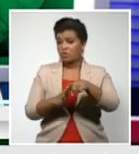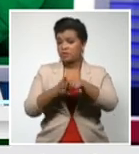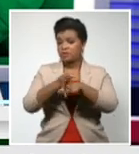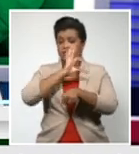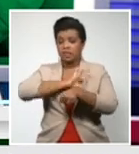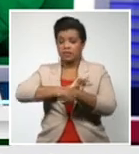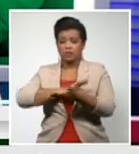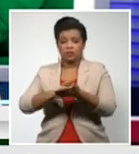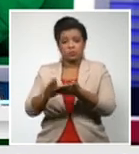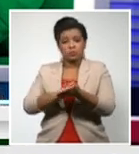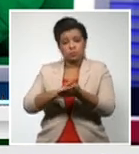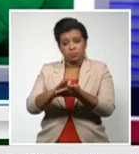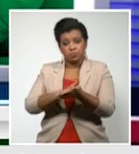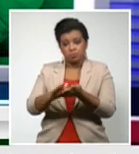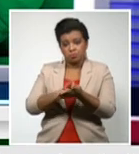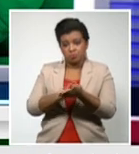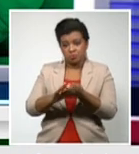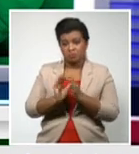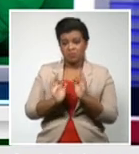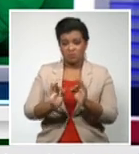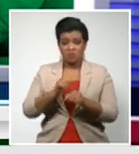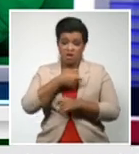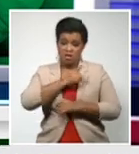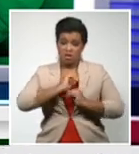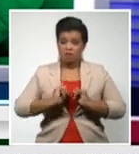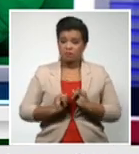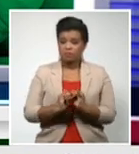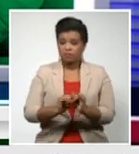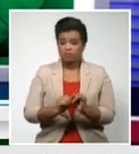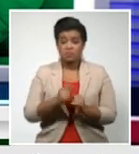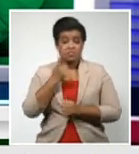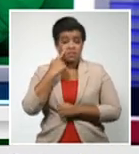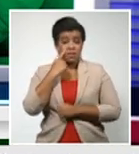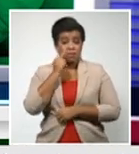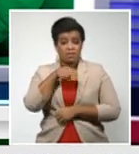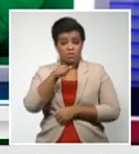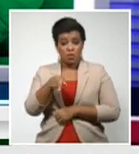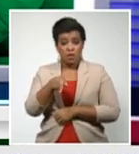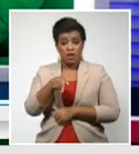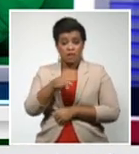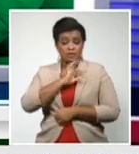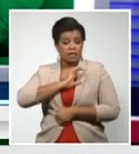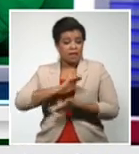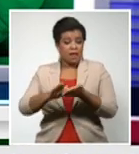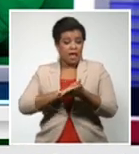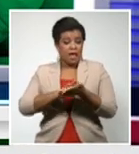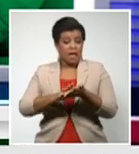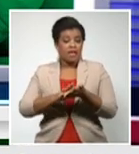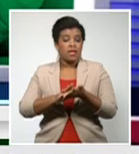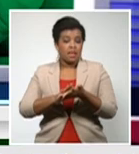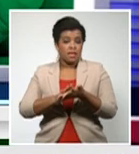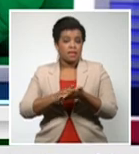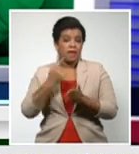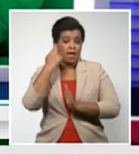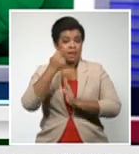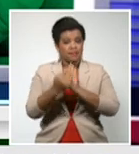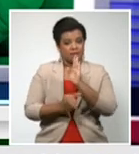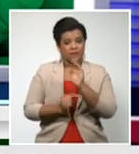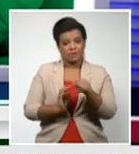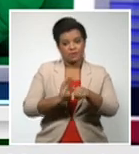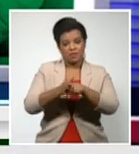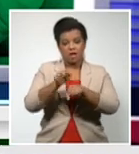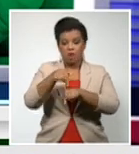asintomáticos en el día de ayer. Sigue siendo, aunque en menor medida, en menor por ciento,